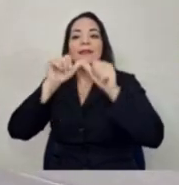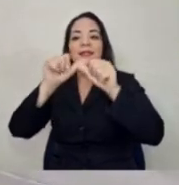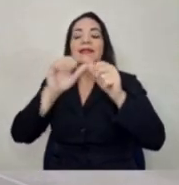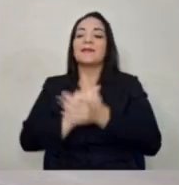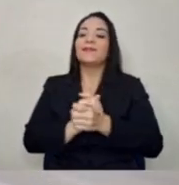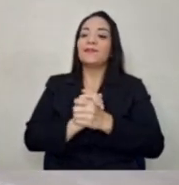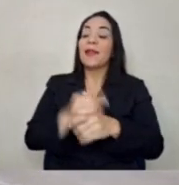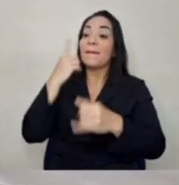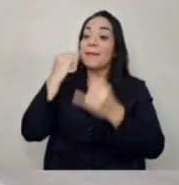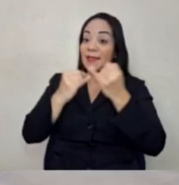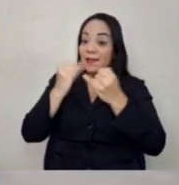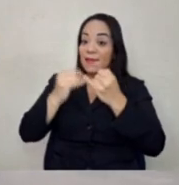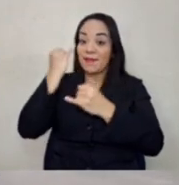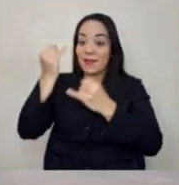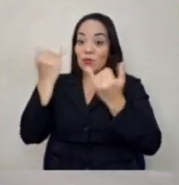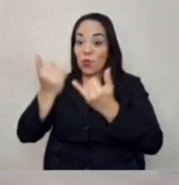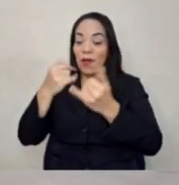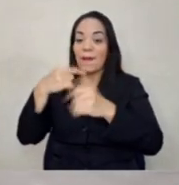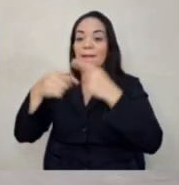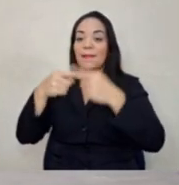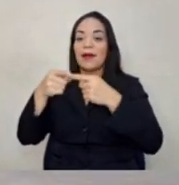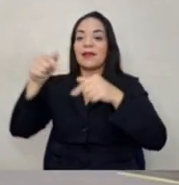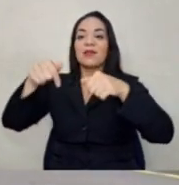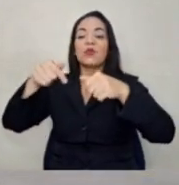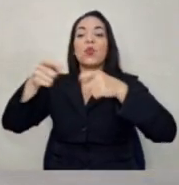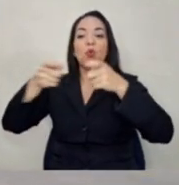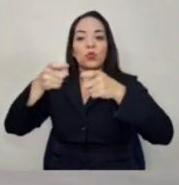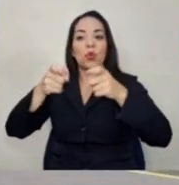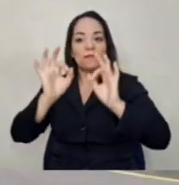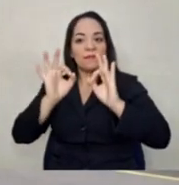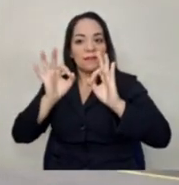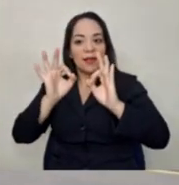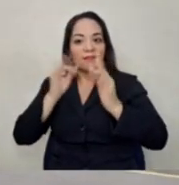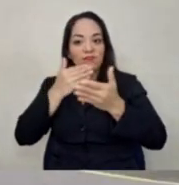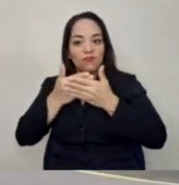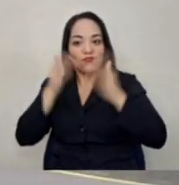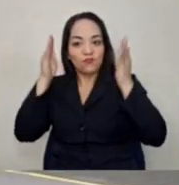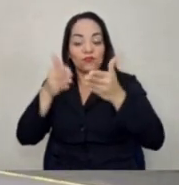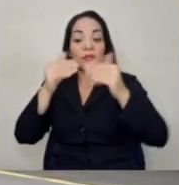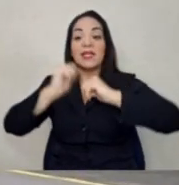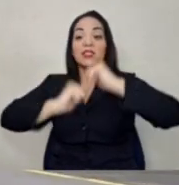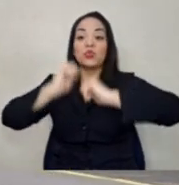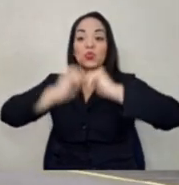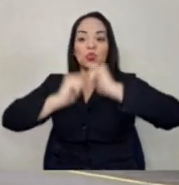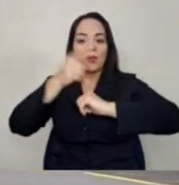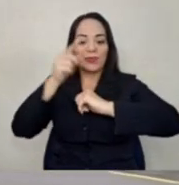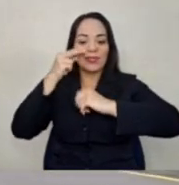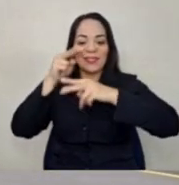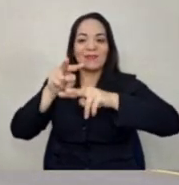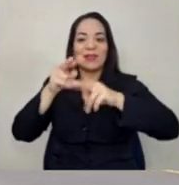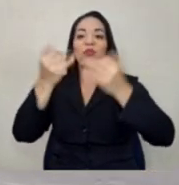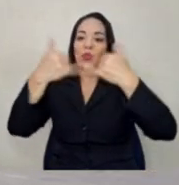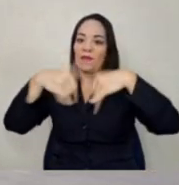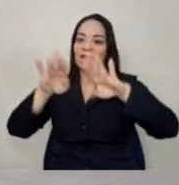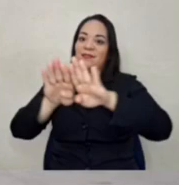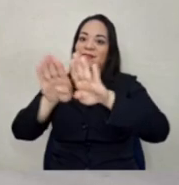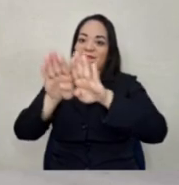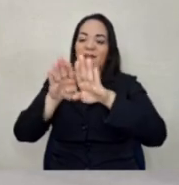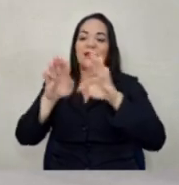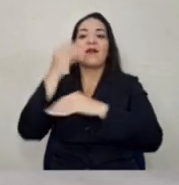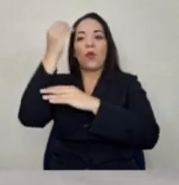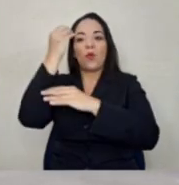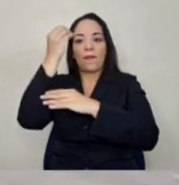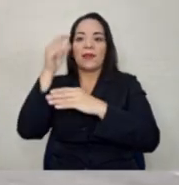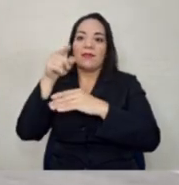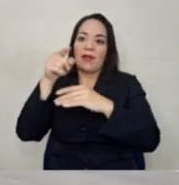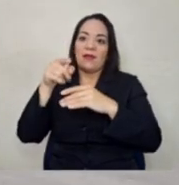más para terminar, me imagino que va a haber aquí un control también bastante acucioso, sobre todo porque la estructura, como vemos, todavía está cerrada, ahí obviamente